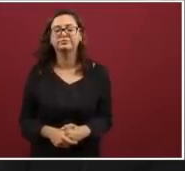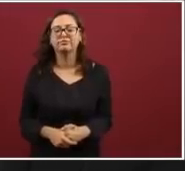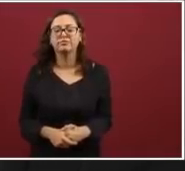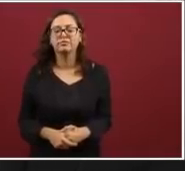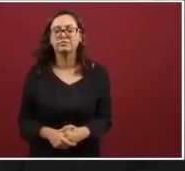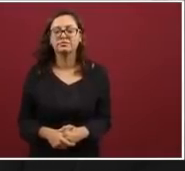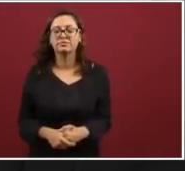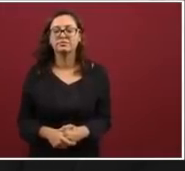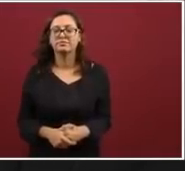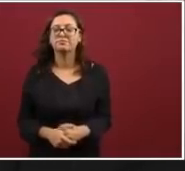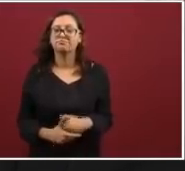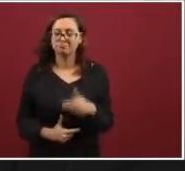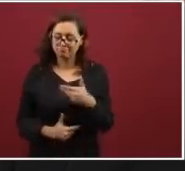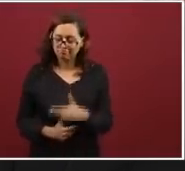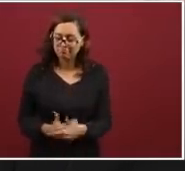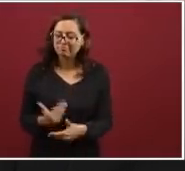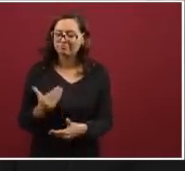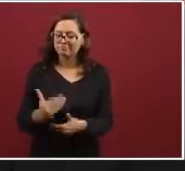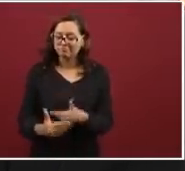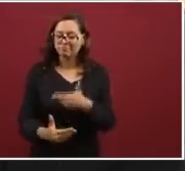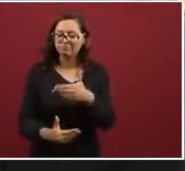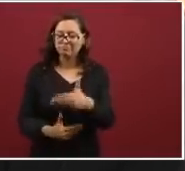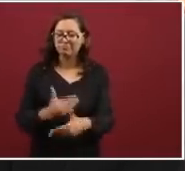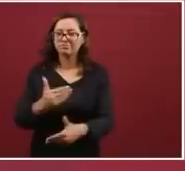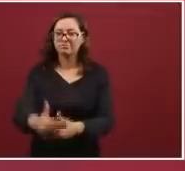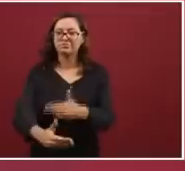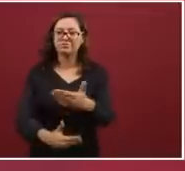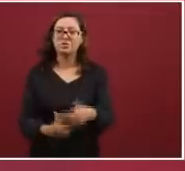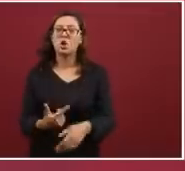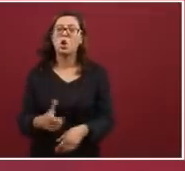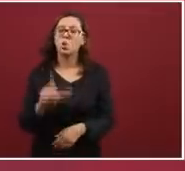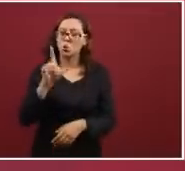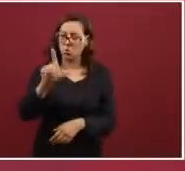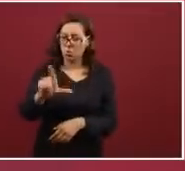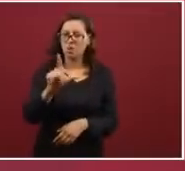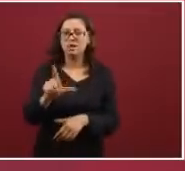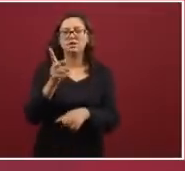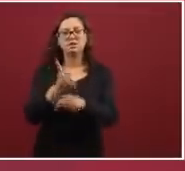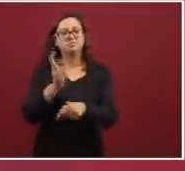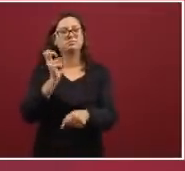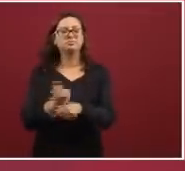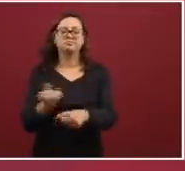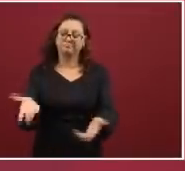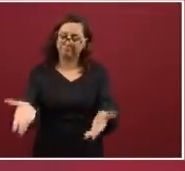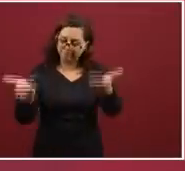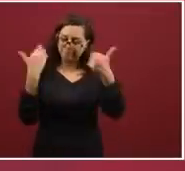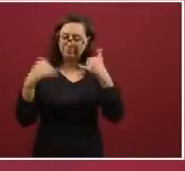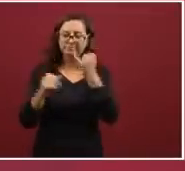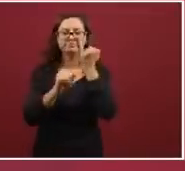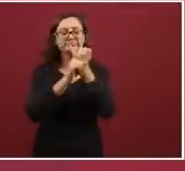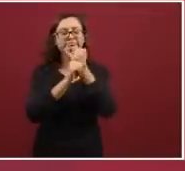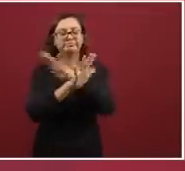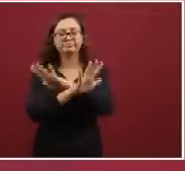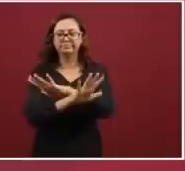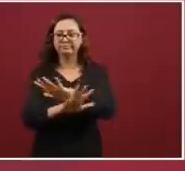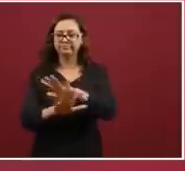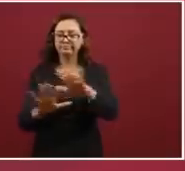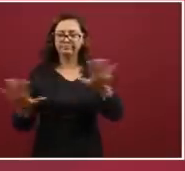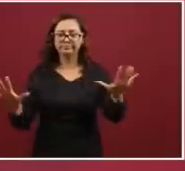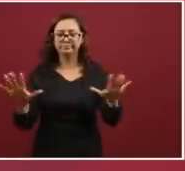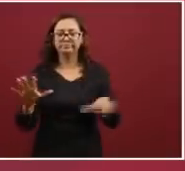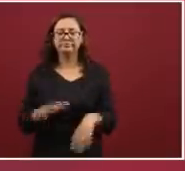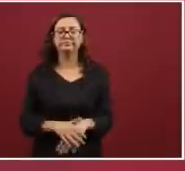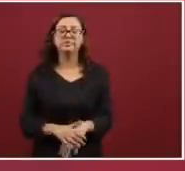sí se ha avanzado. Y el lunes les invito para que conozcan todo el informe. Y como estamos hablando de